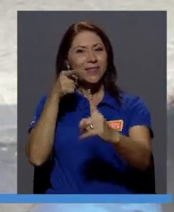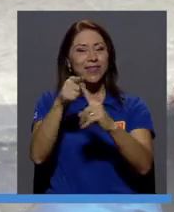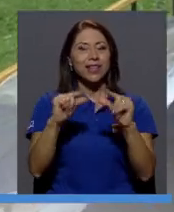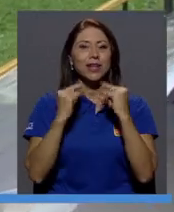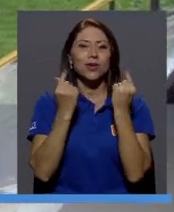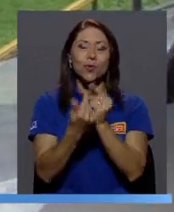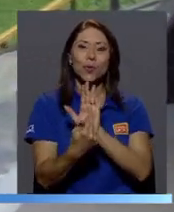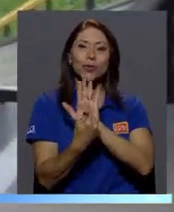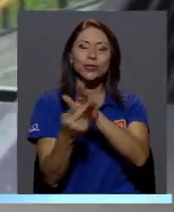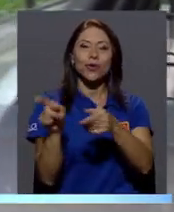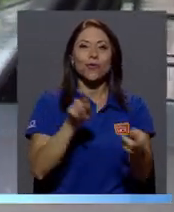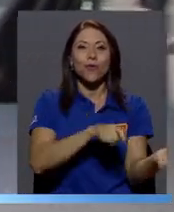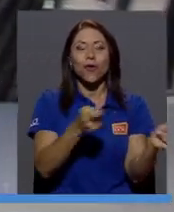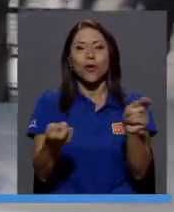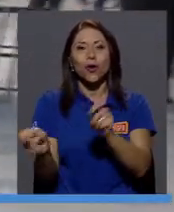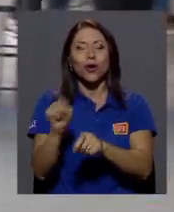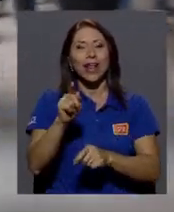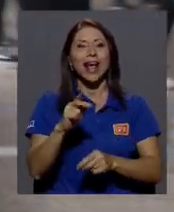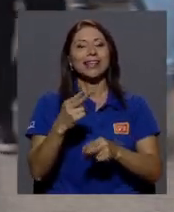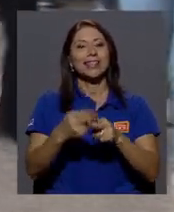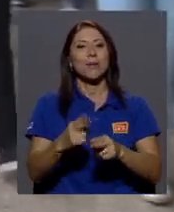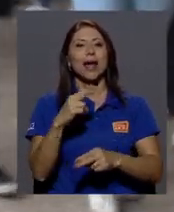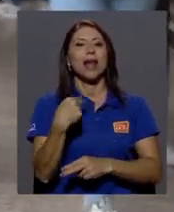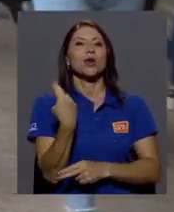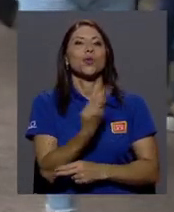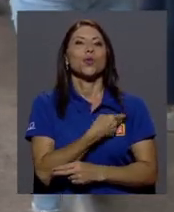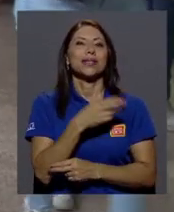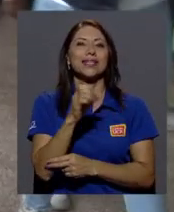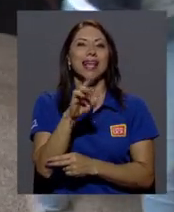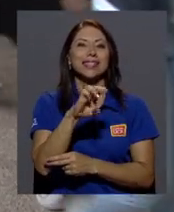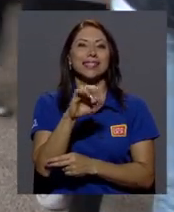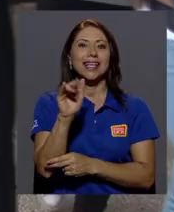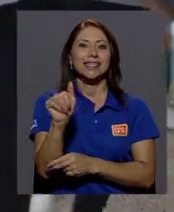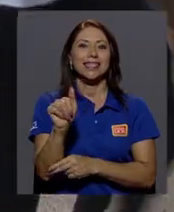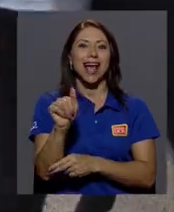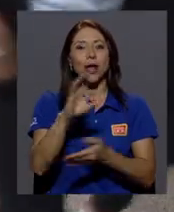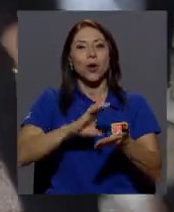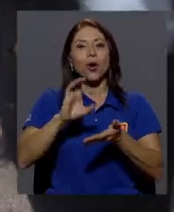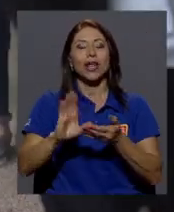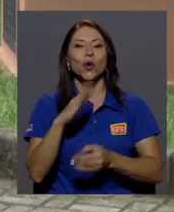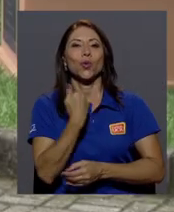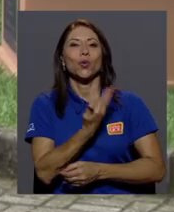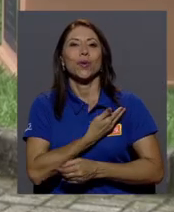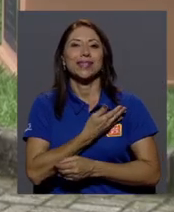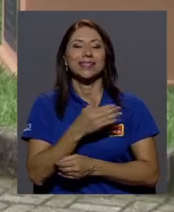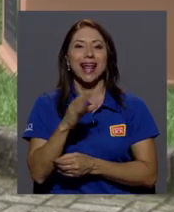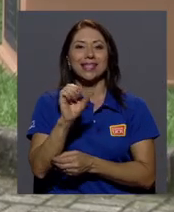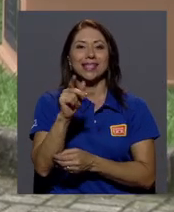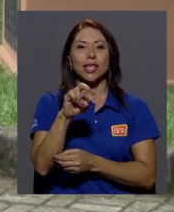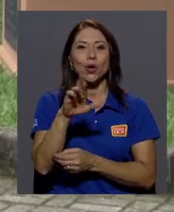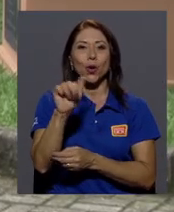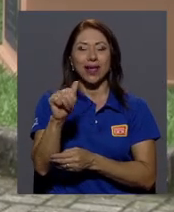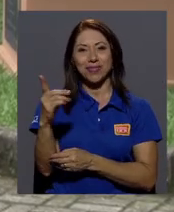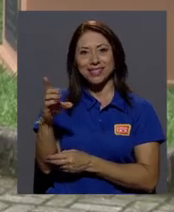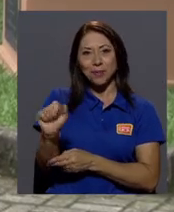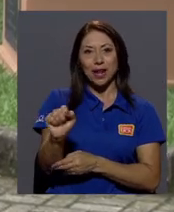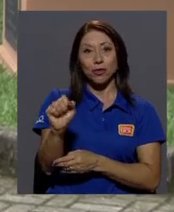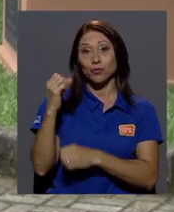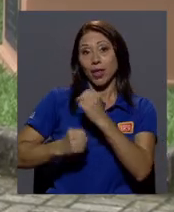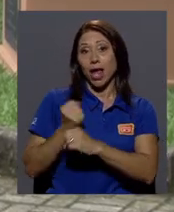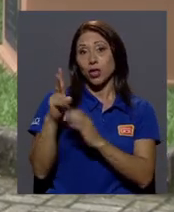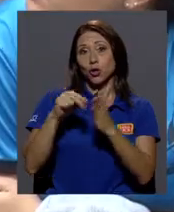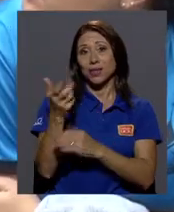de proyección folclórica Nuestra Esencia del Colegio Nuestra Señora en Desamparados. Esta agrupación nace en el 2016 como un